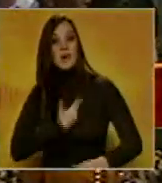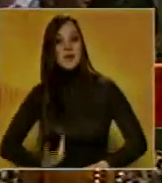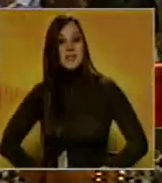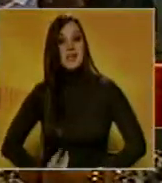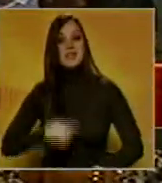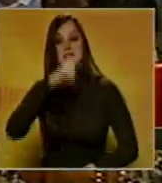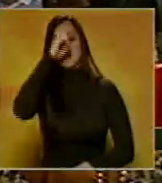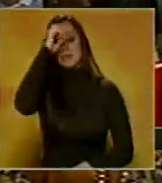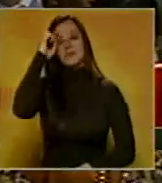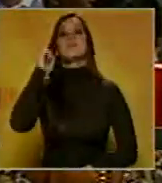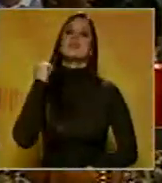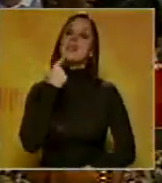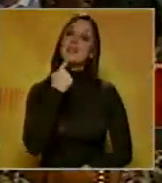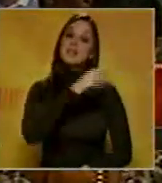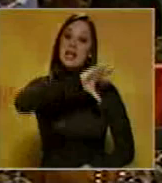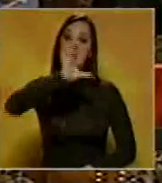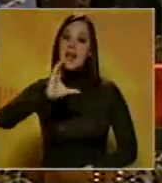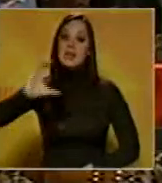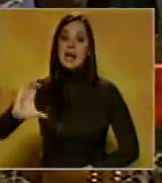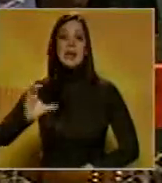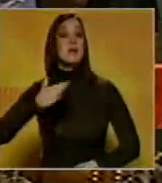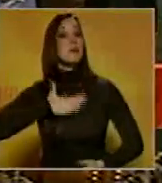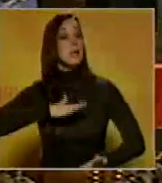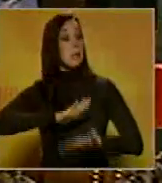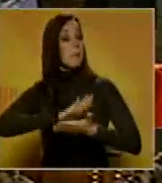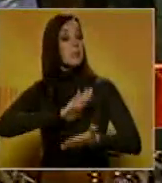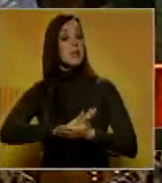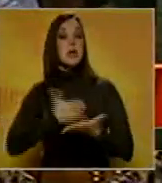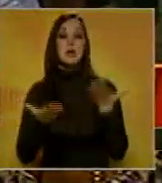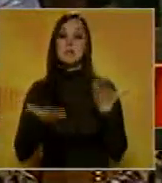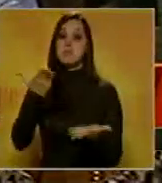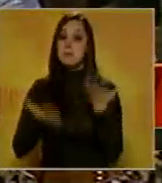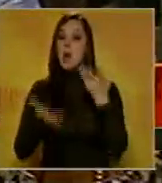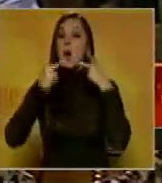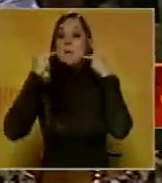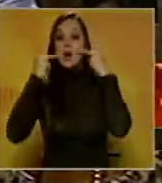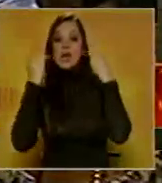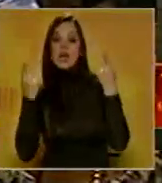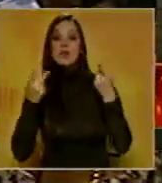Caribe está lleno de estabilidad económica, social, energética y política.